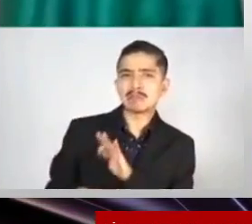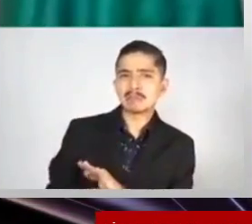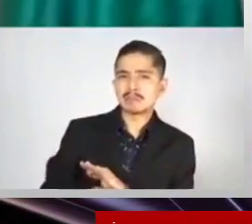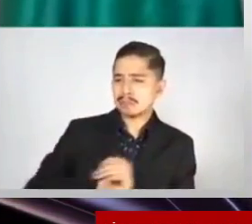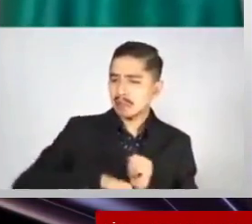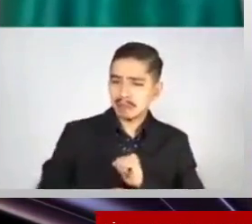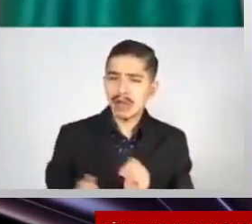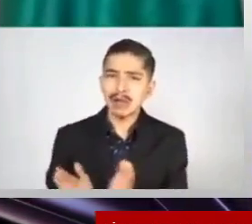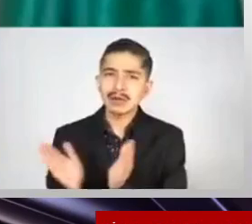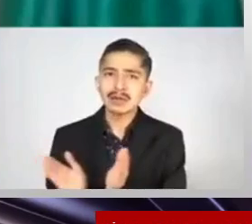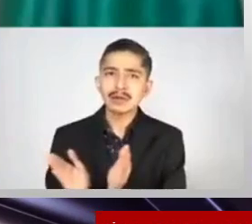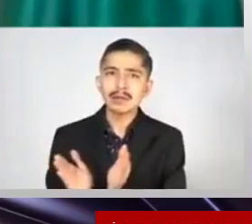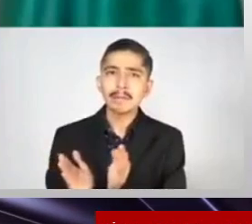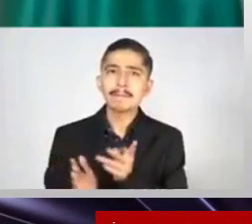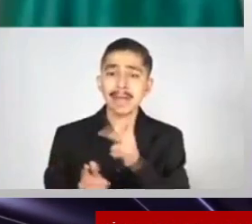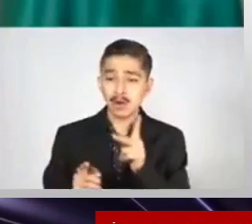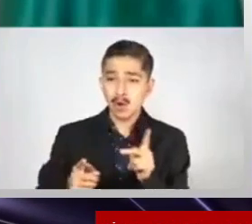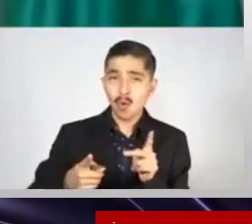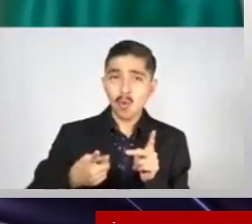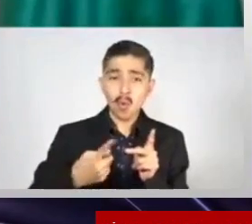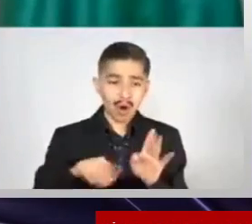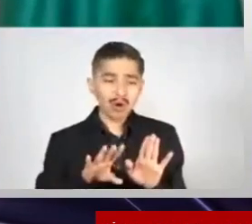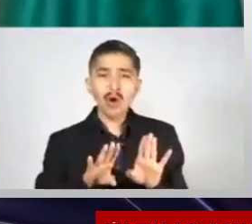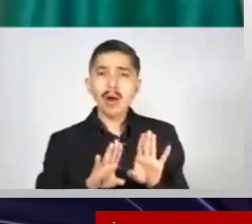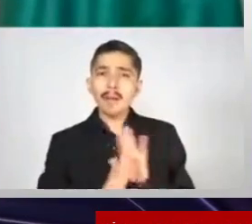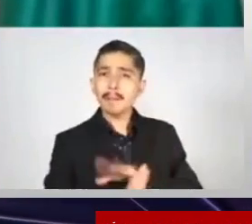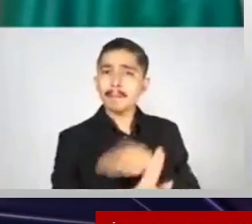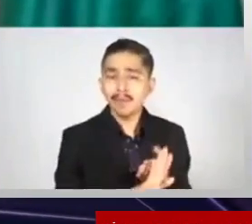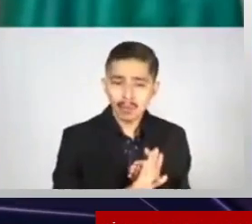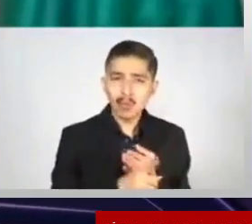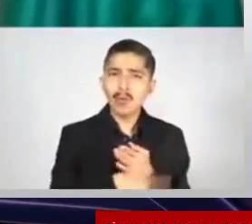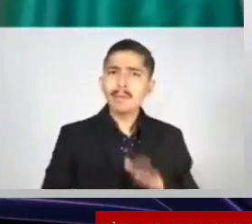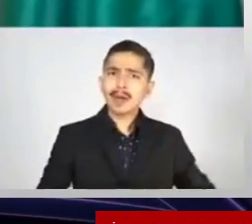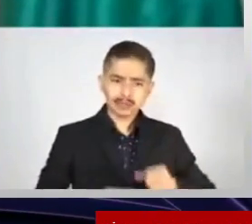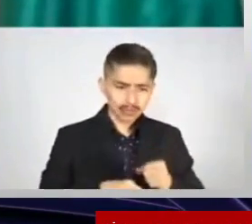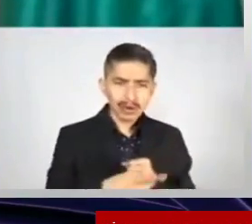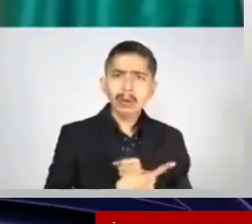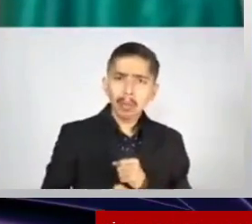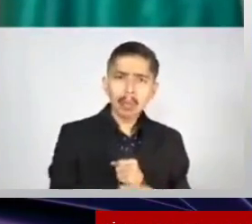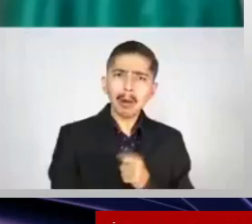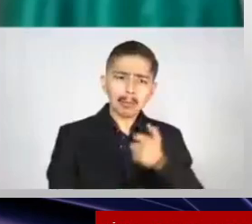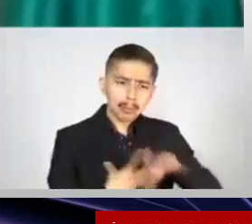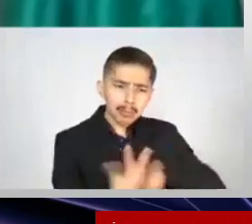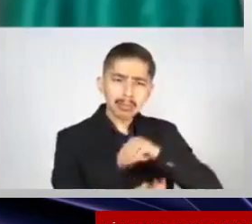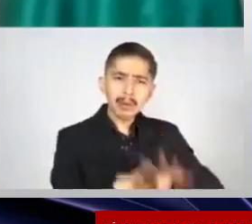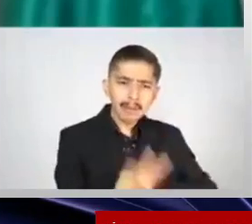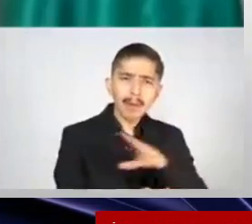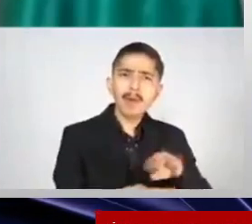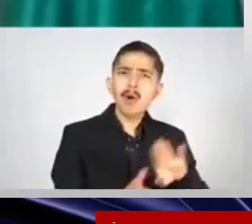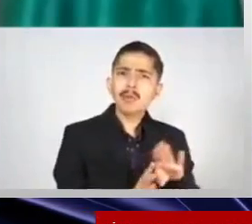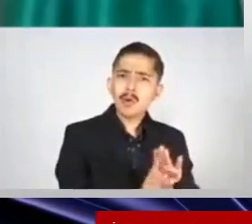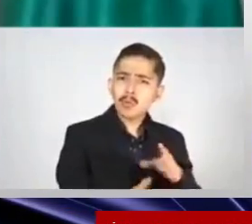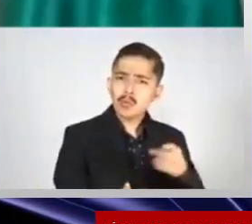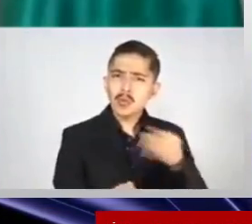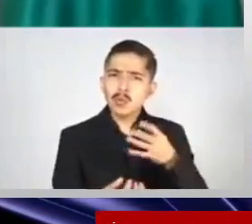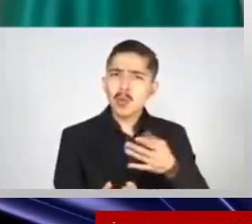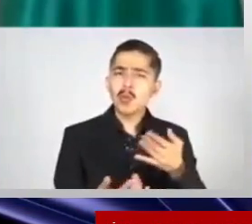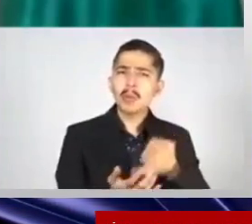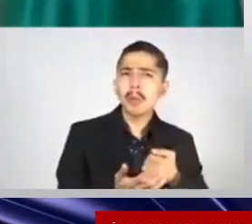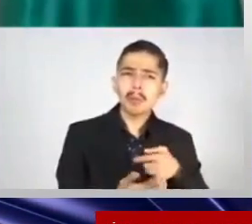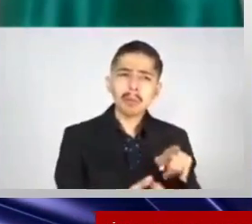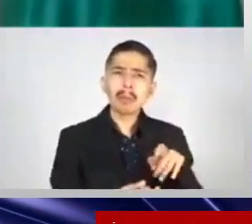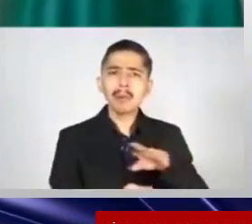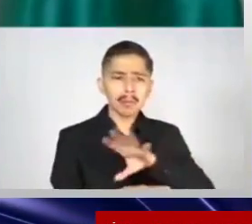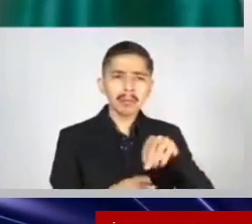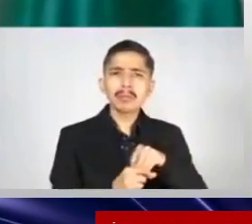y golpea a la fuerza que produce la riqueza en ese país a la que muchos